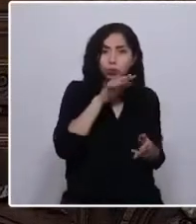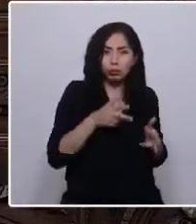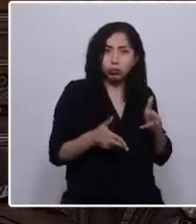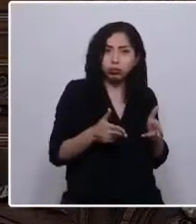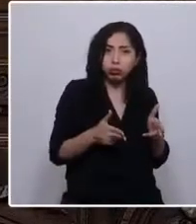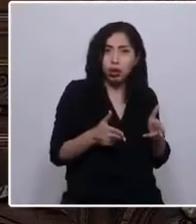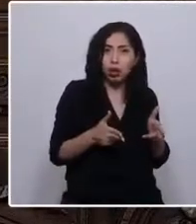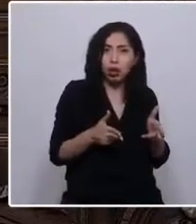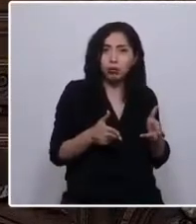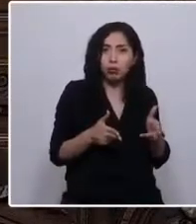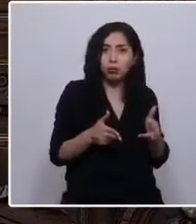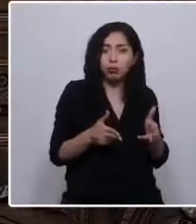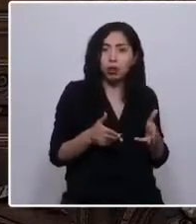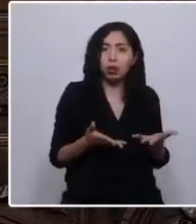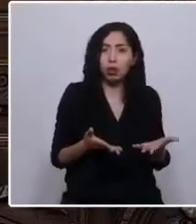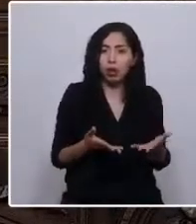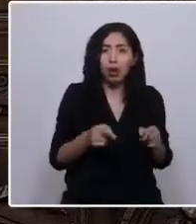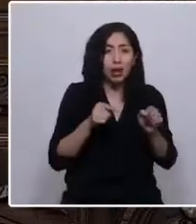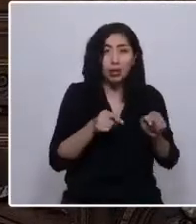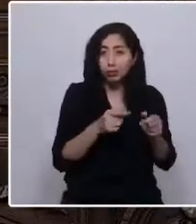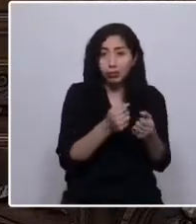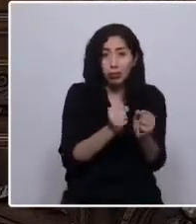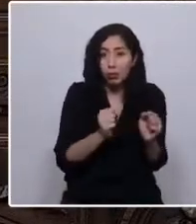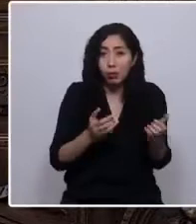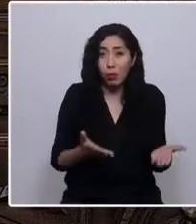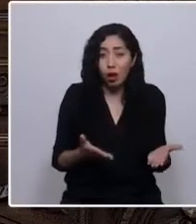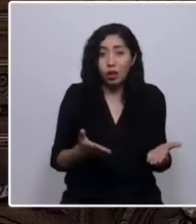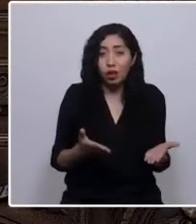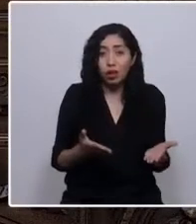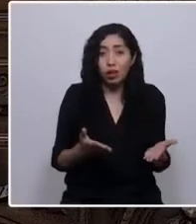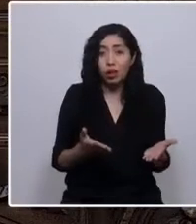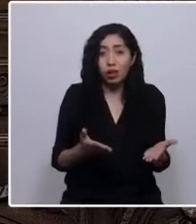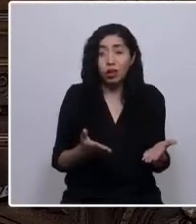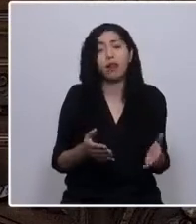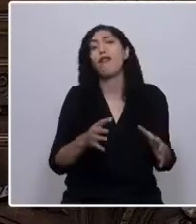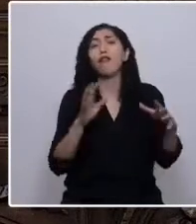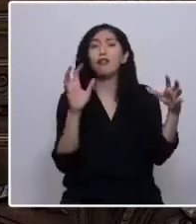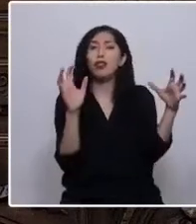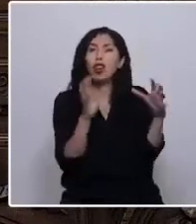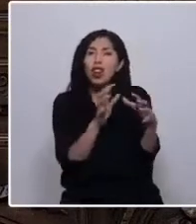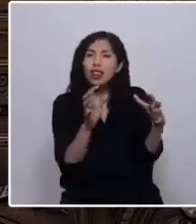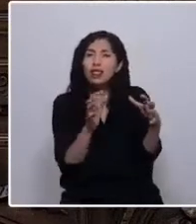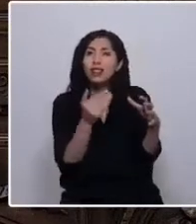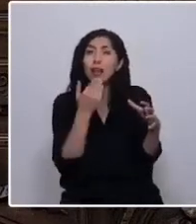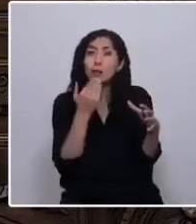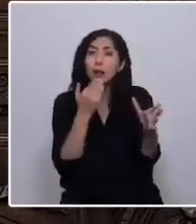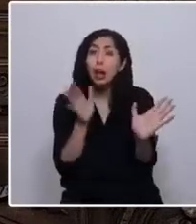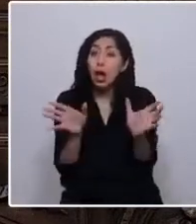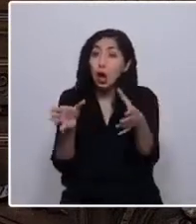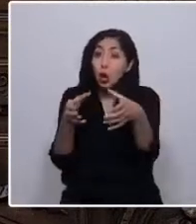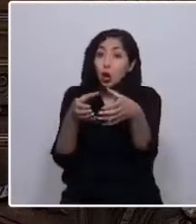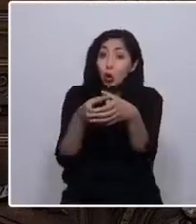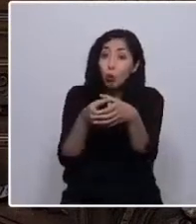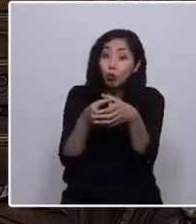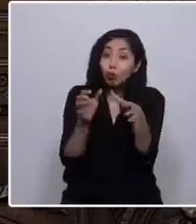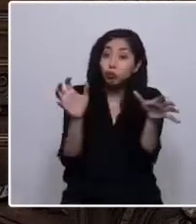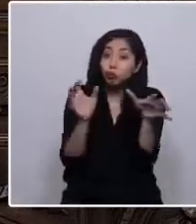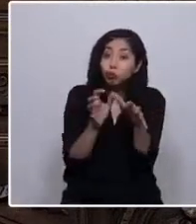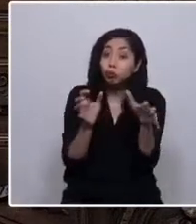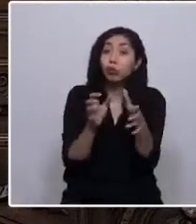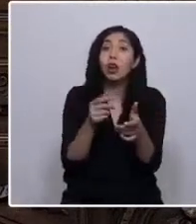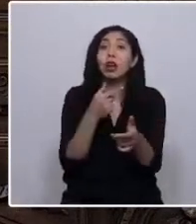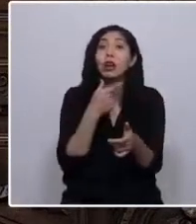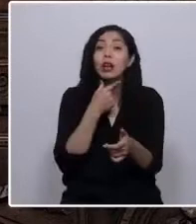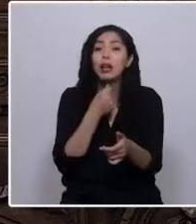público. No estoy de acuerdo con esta vía, pero tampoco es aceptable la violencia por grupos que en democracia buscan o persiguen reivindicar